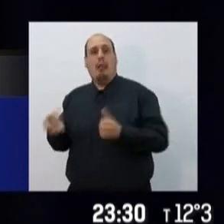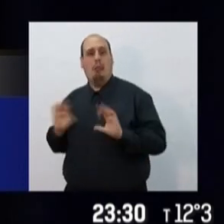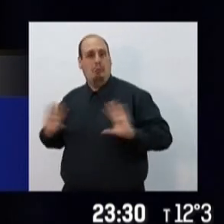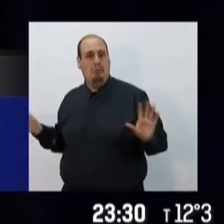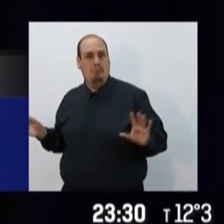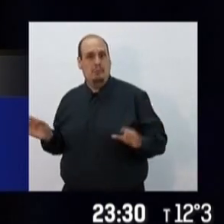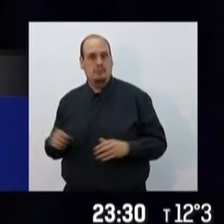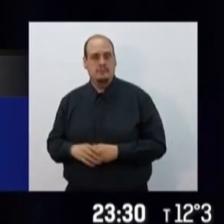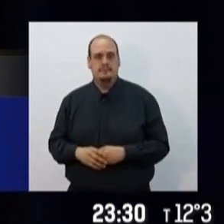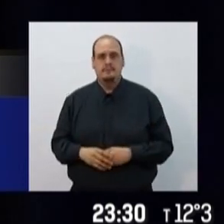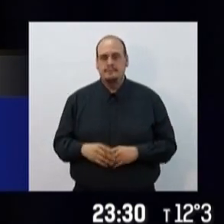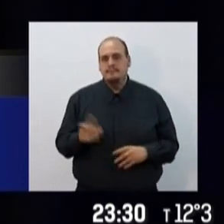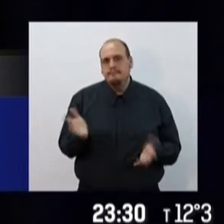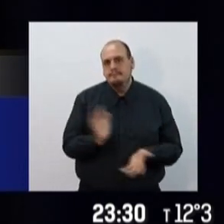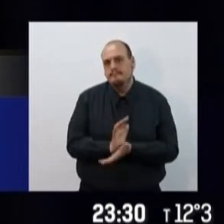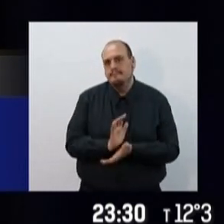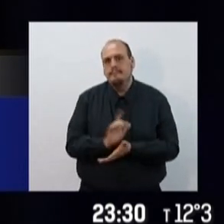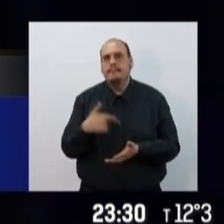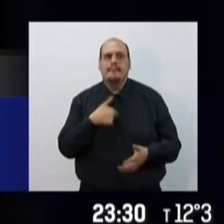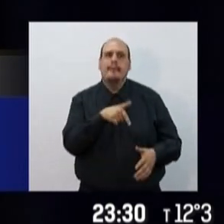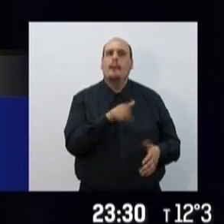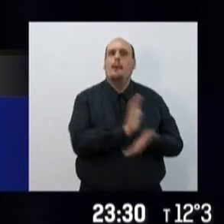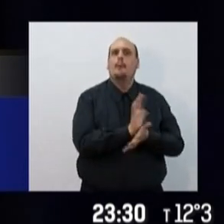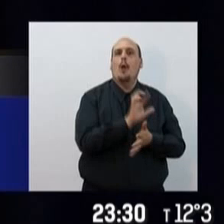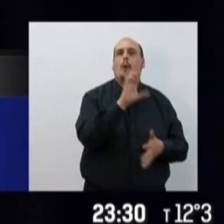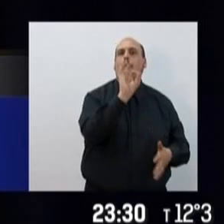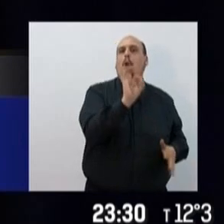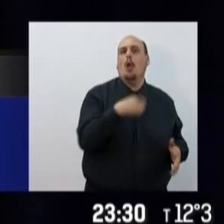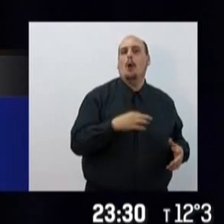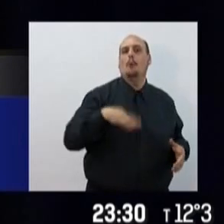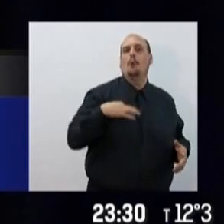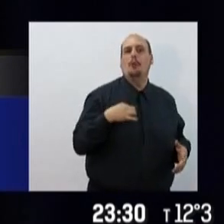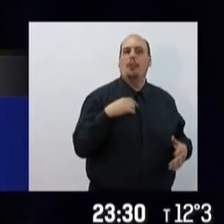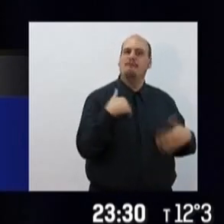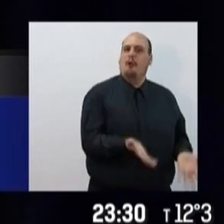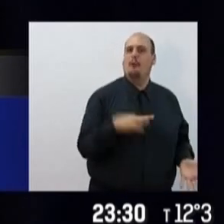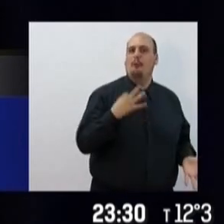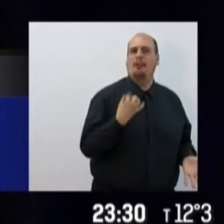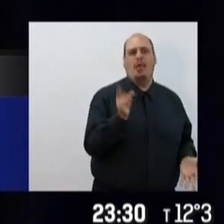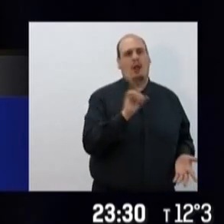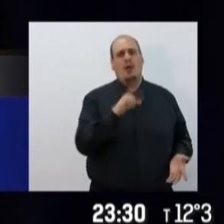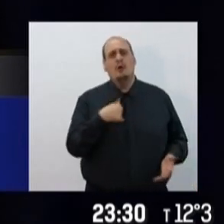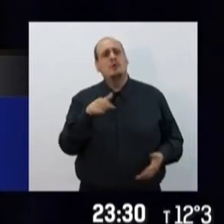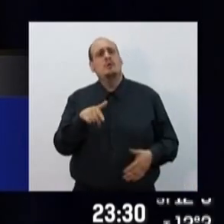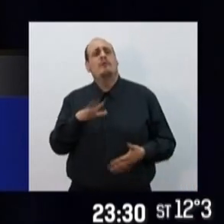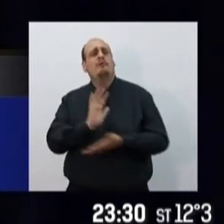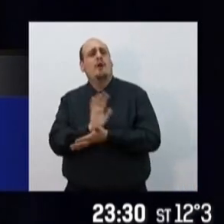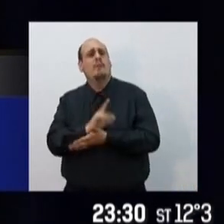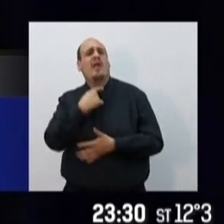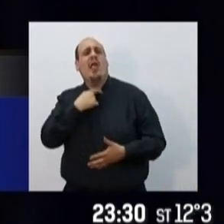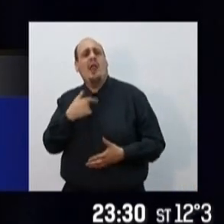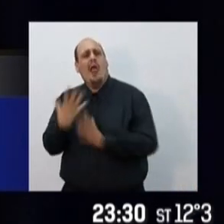elemental. No son pro vida, son antiderechos. No son pro vida, son pro aborto